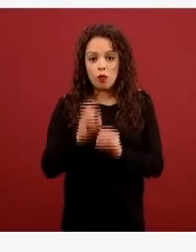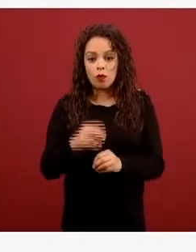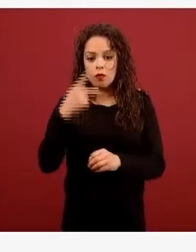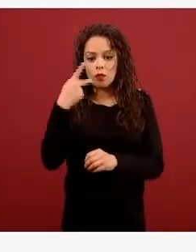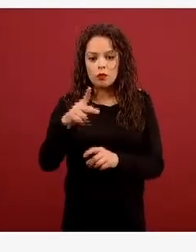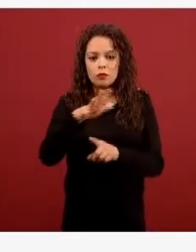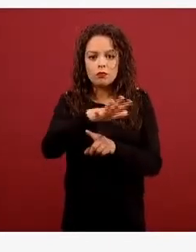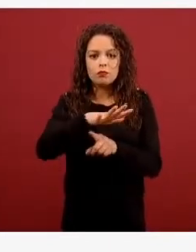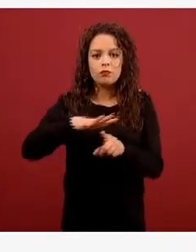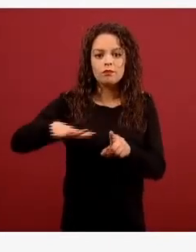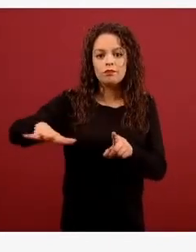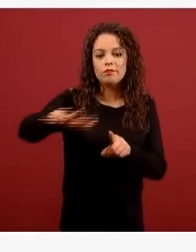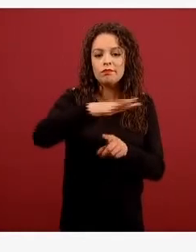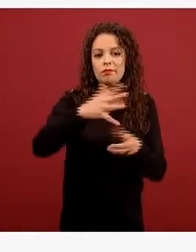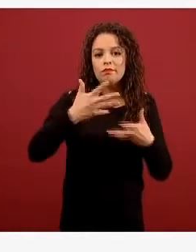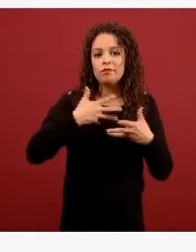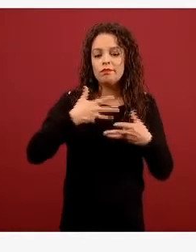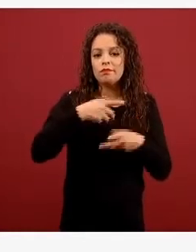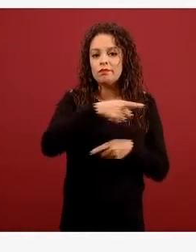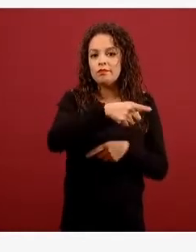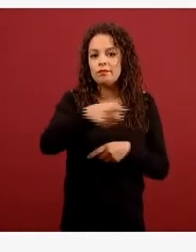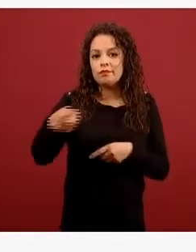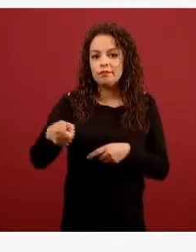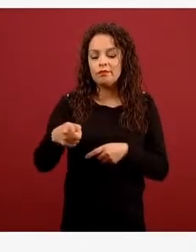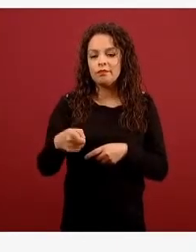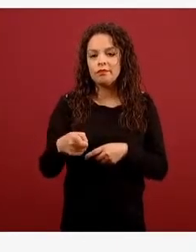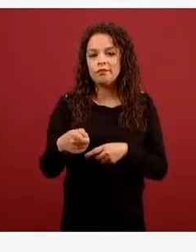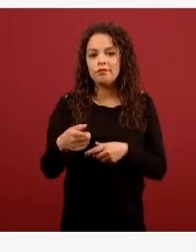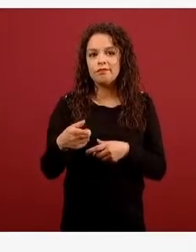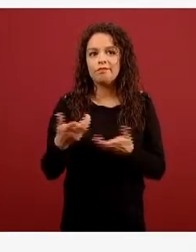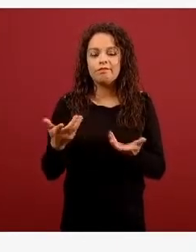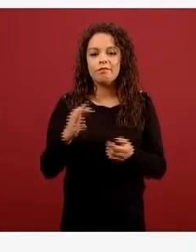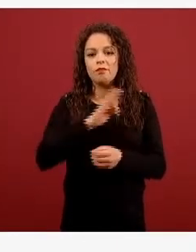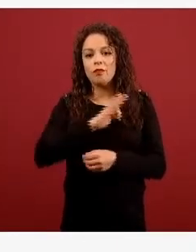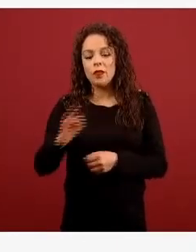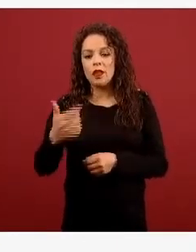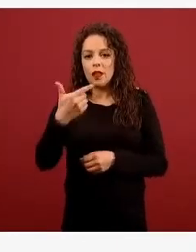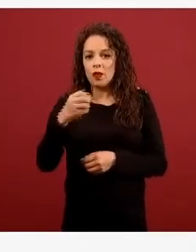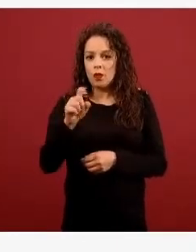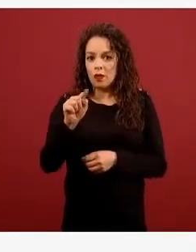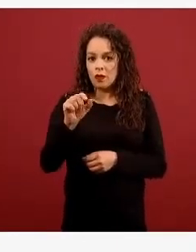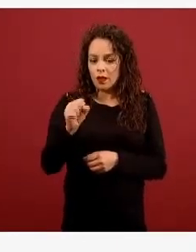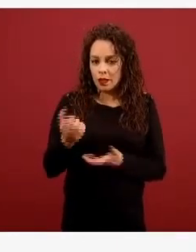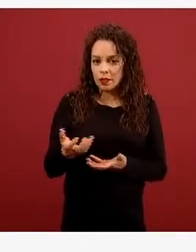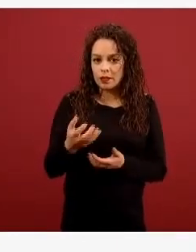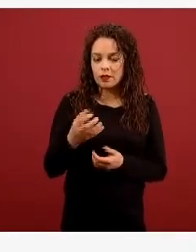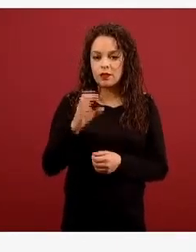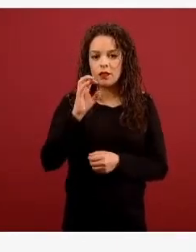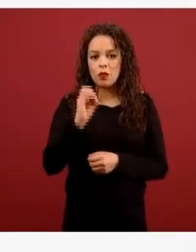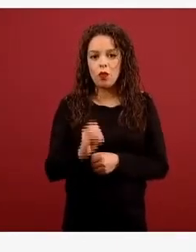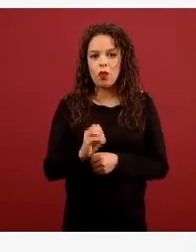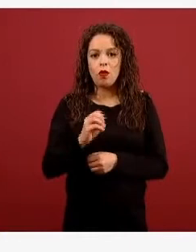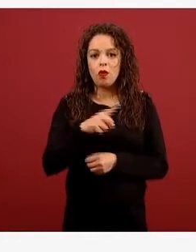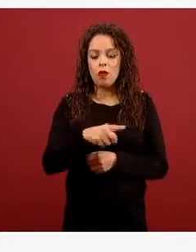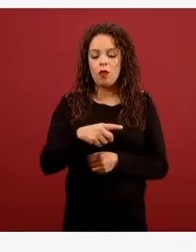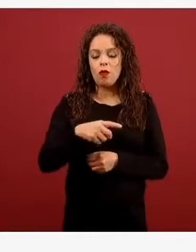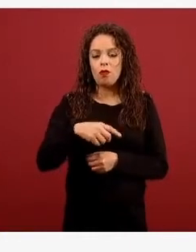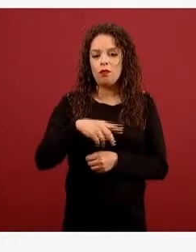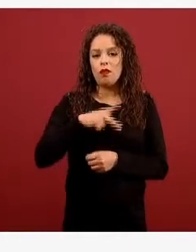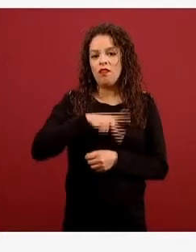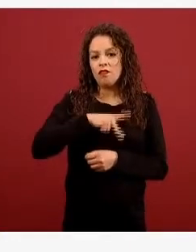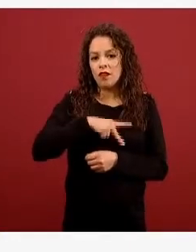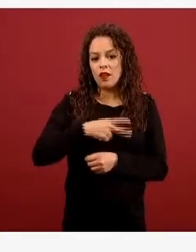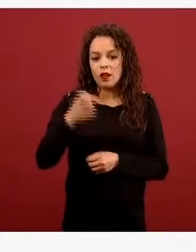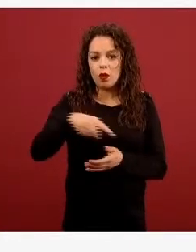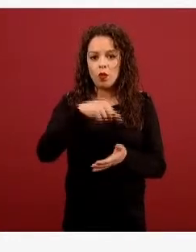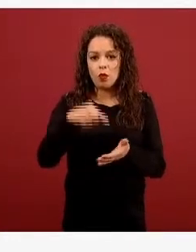que potencialmente tiene gotas o tiene virus en estas superficies. El